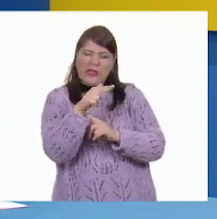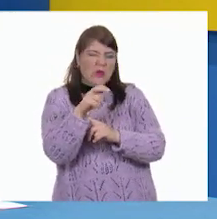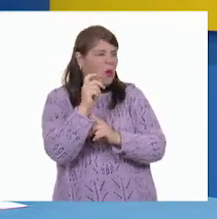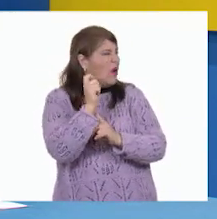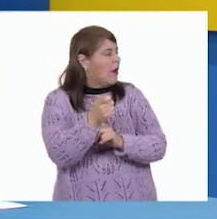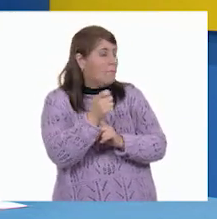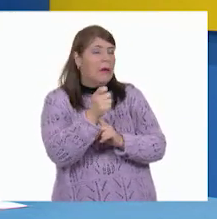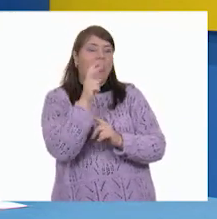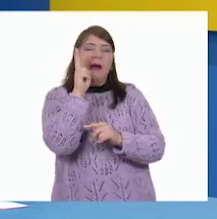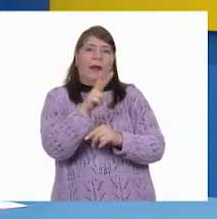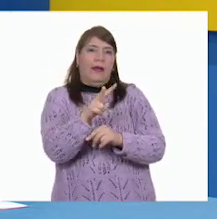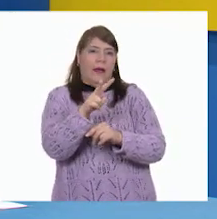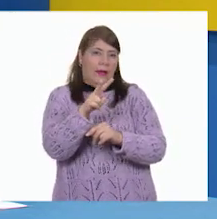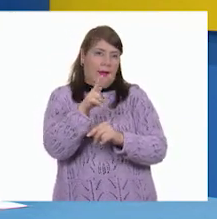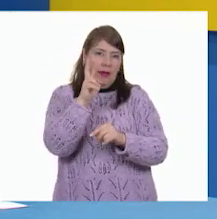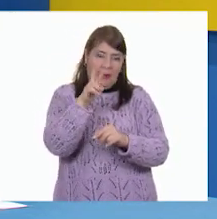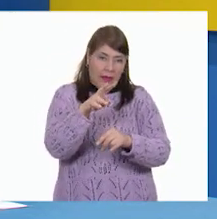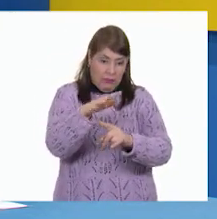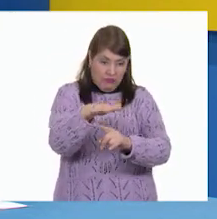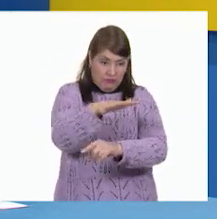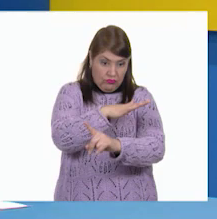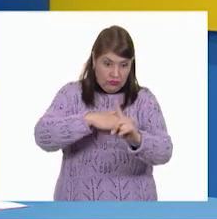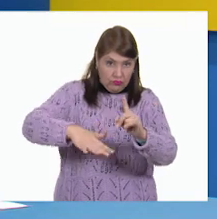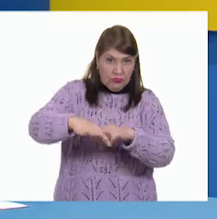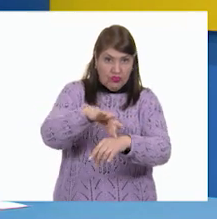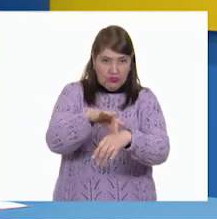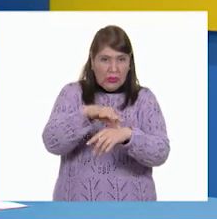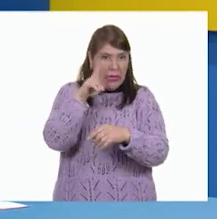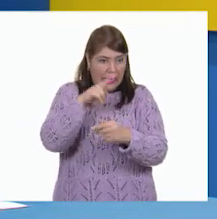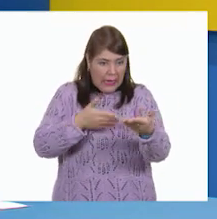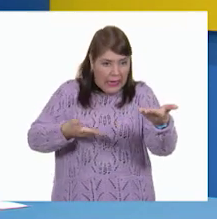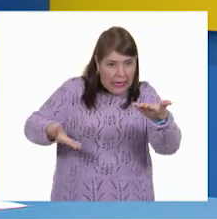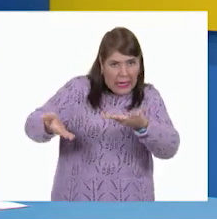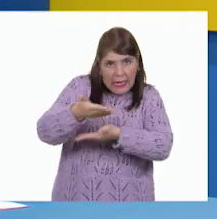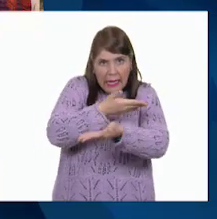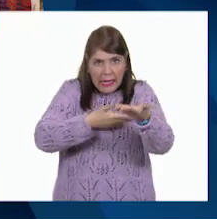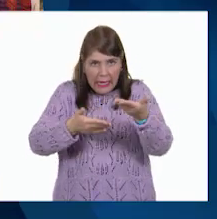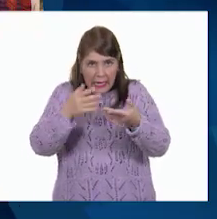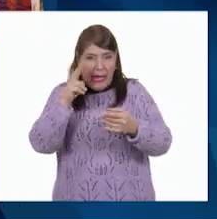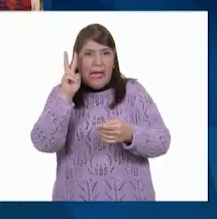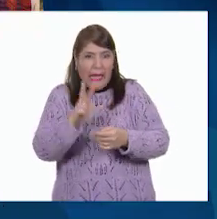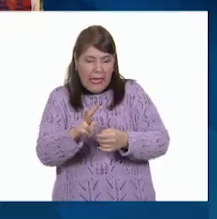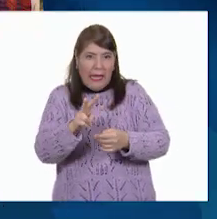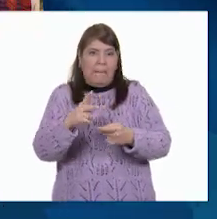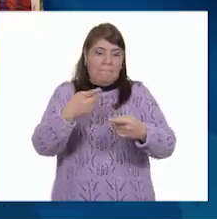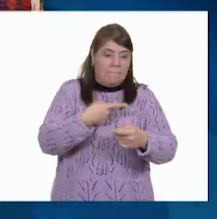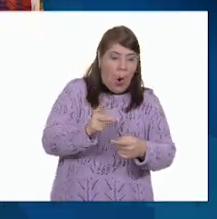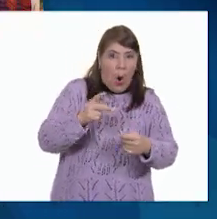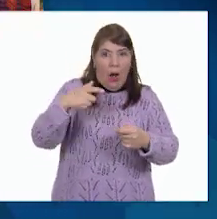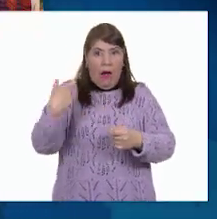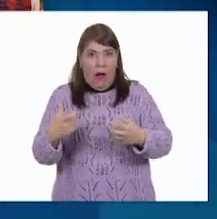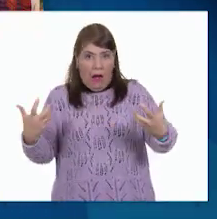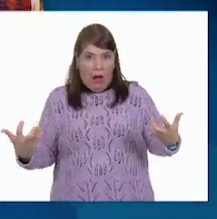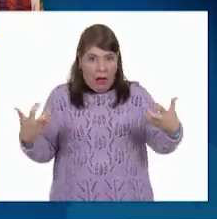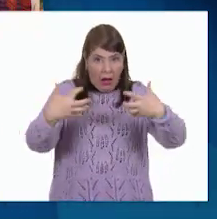la realidad que los sectores populares y las élites convivieran en los mismos espacios públicos.